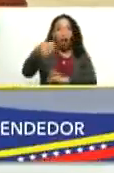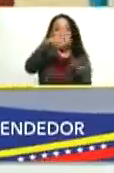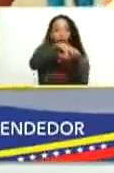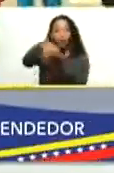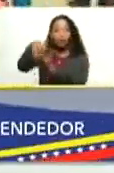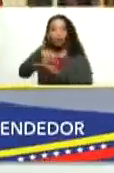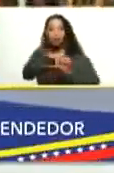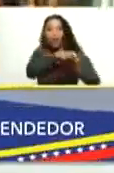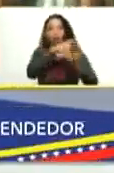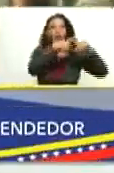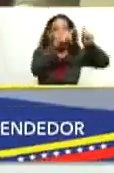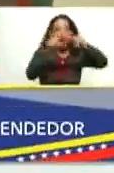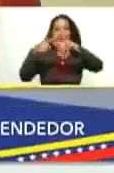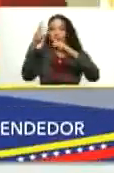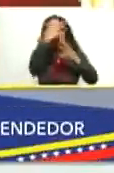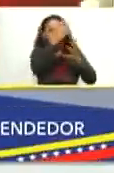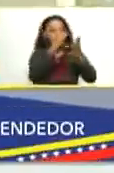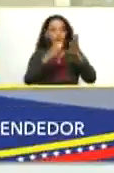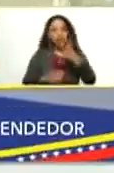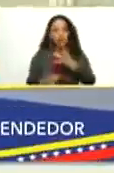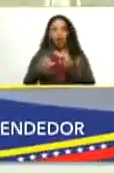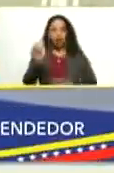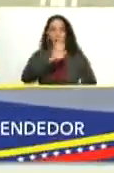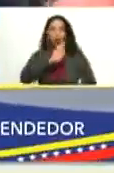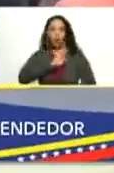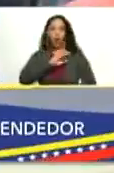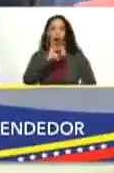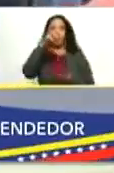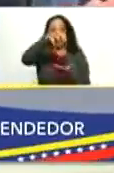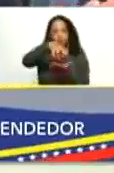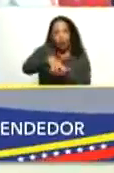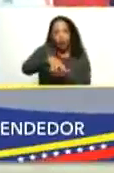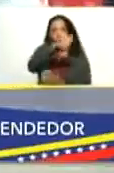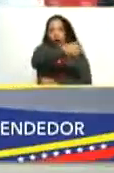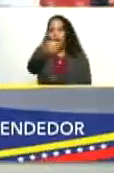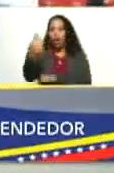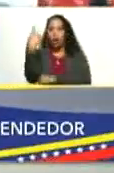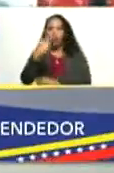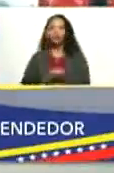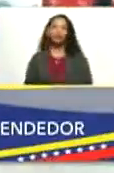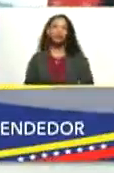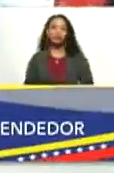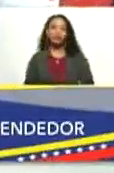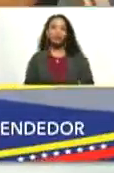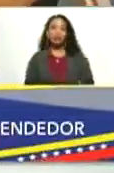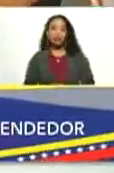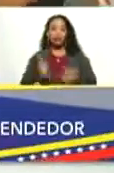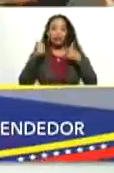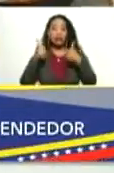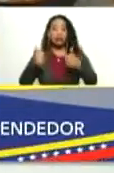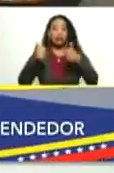característica de la identidad regional, de la identidad local. Y una calidad